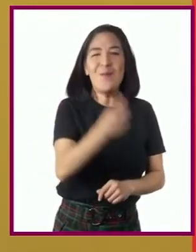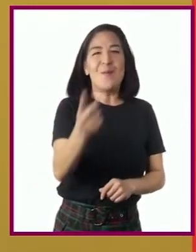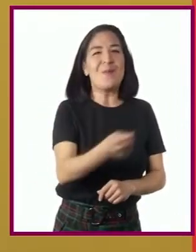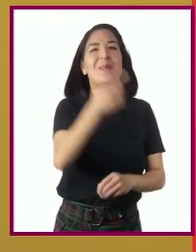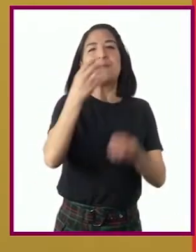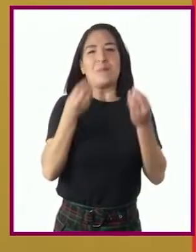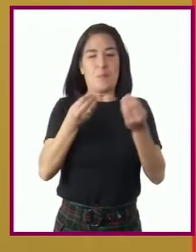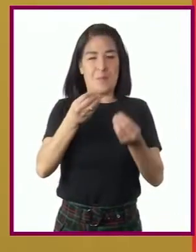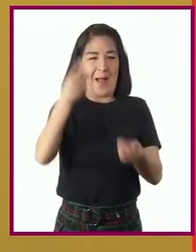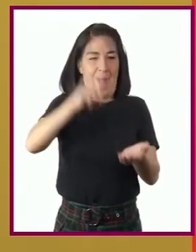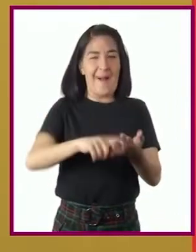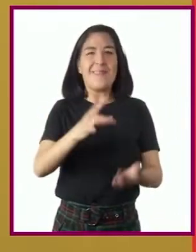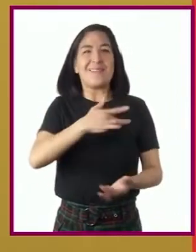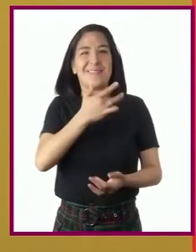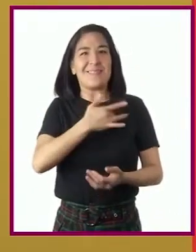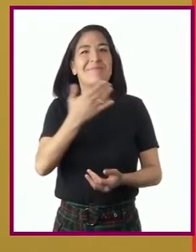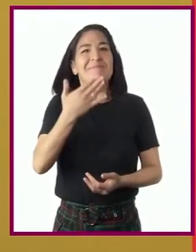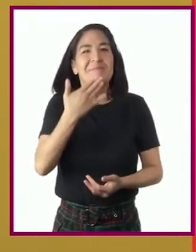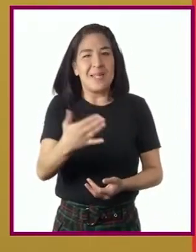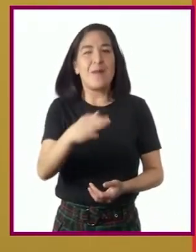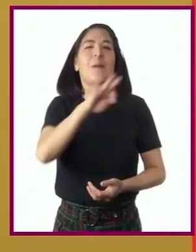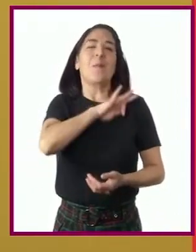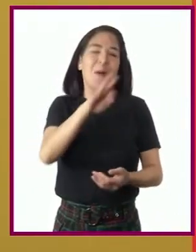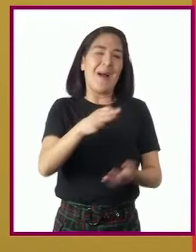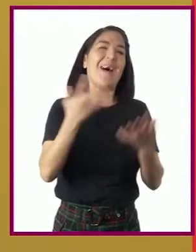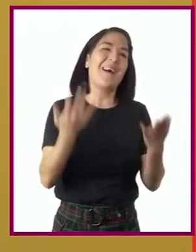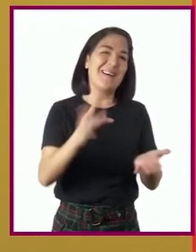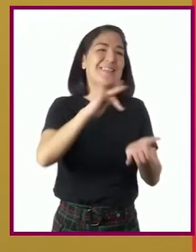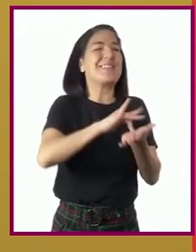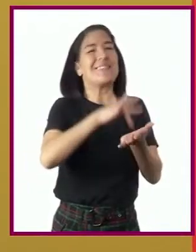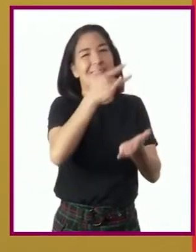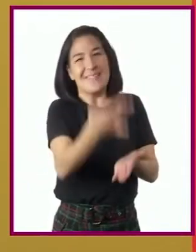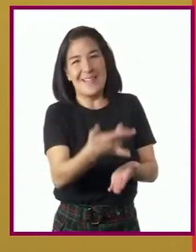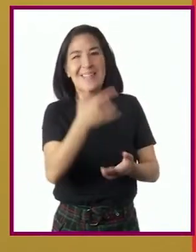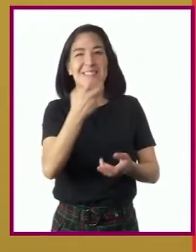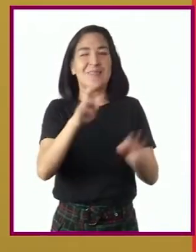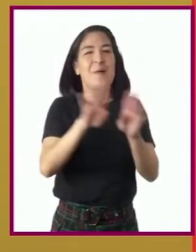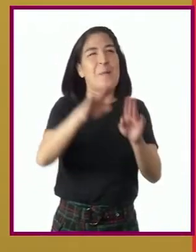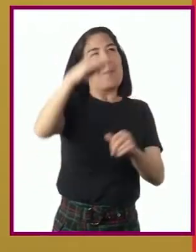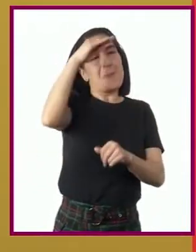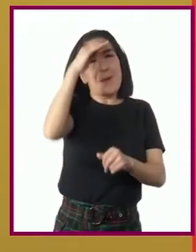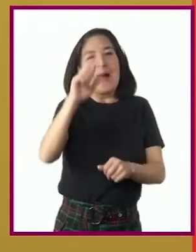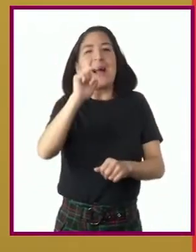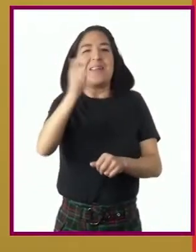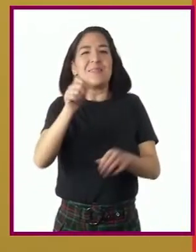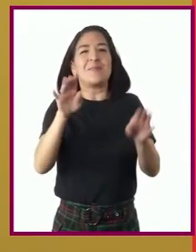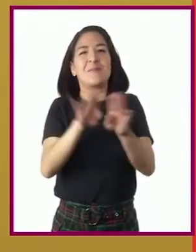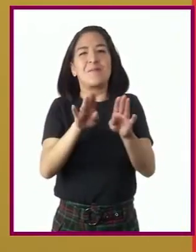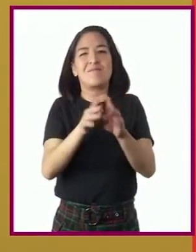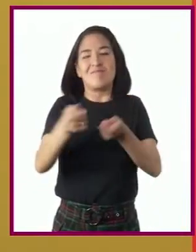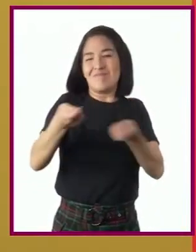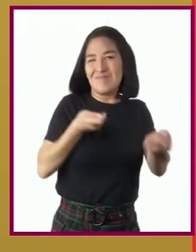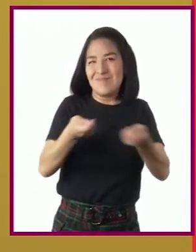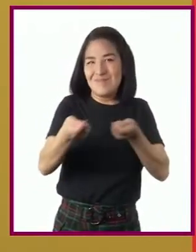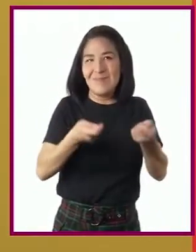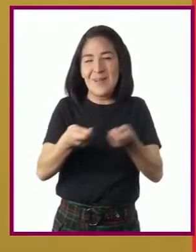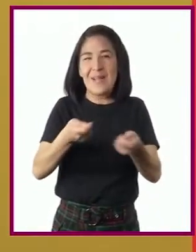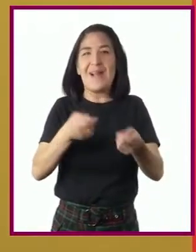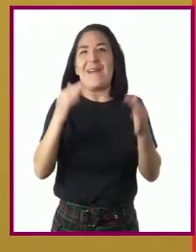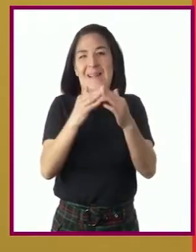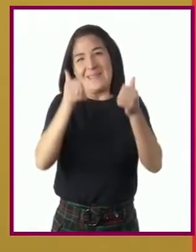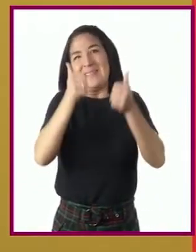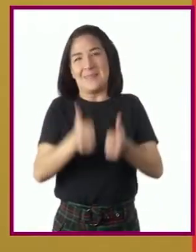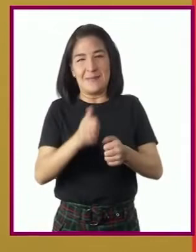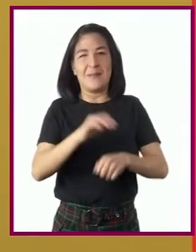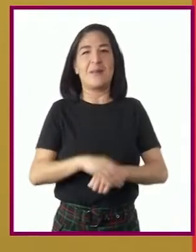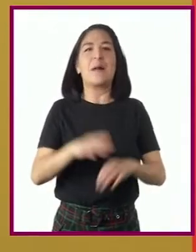hizo sentir y así poder agradecerlo. Para algunos, una estrategia es el frasco del agradecimiento.